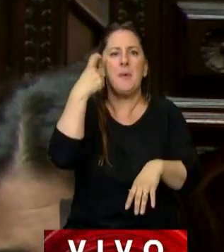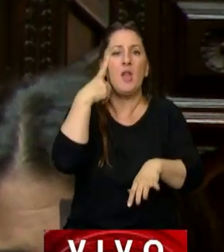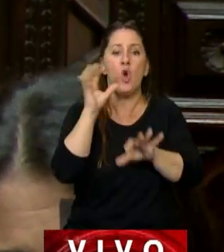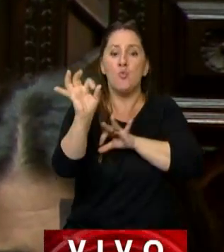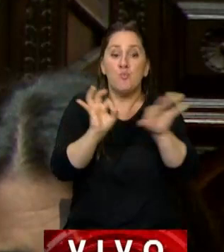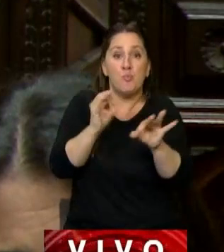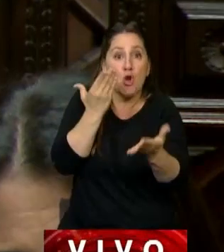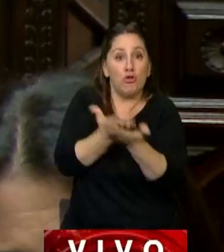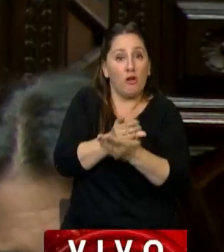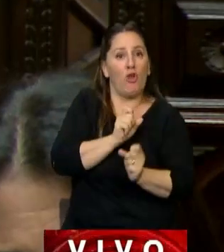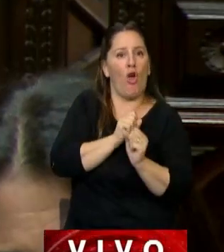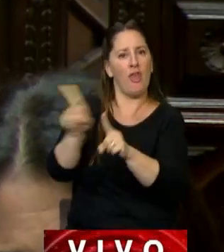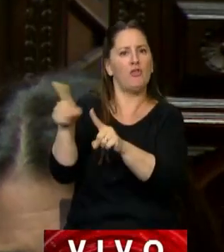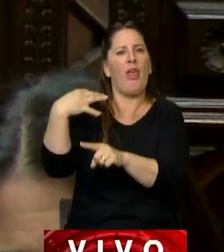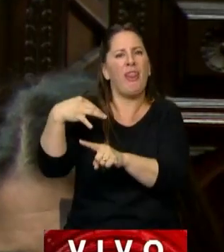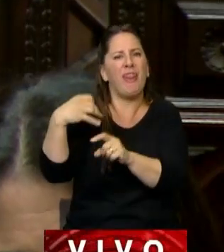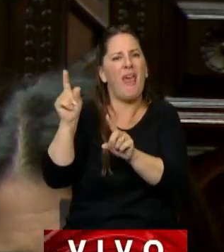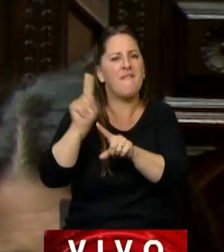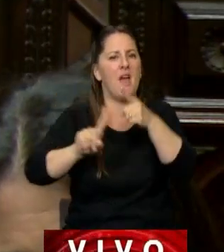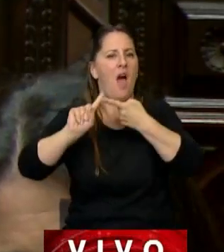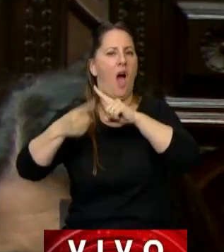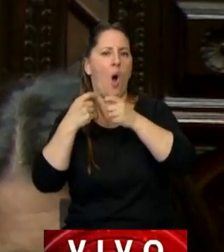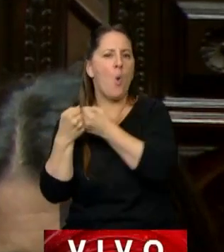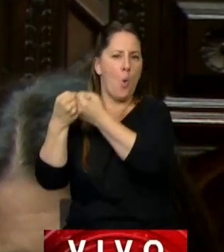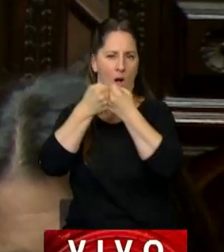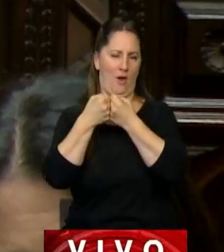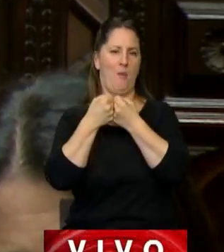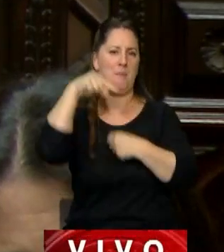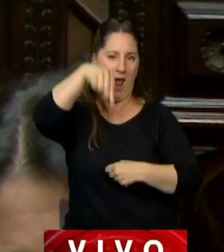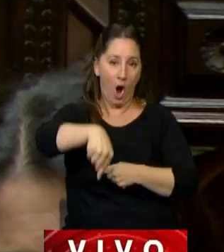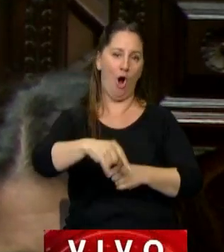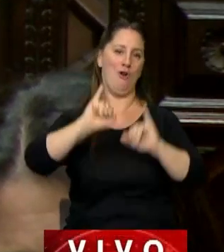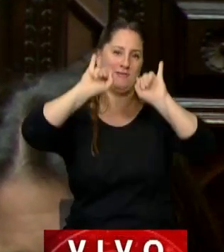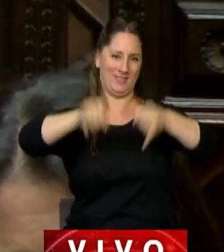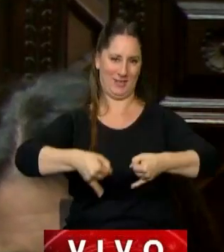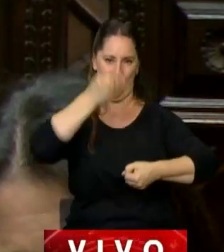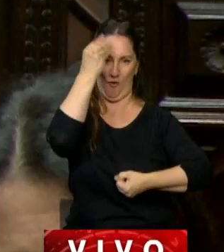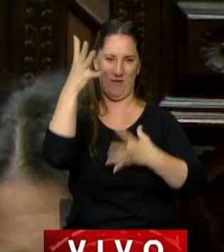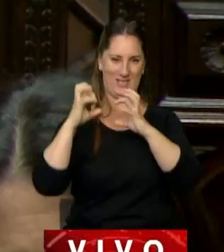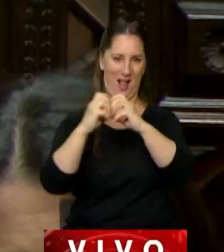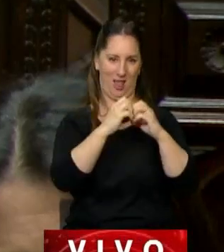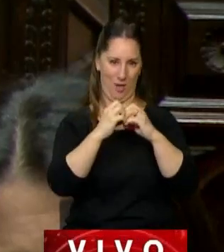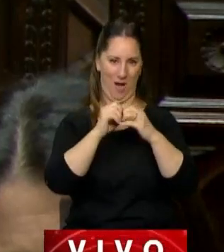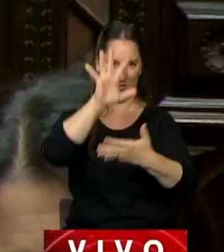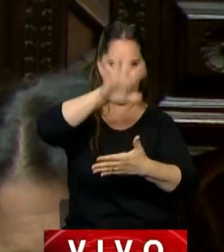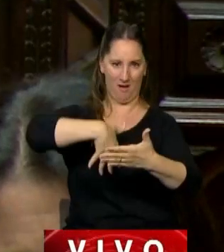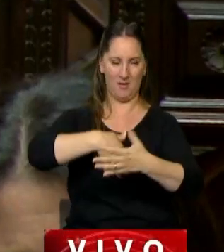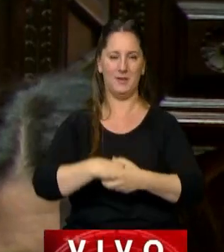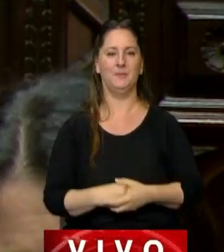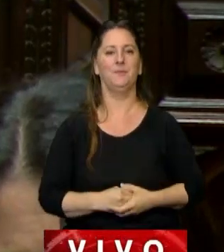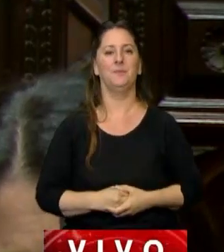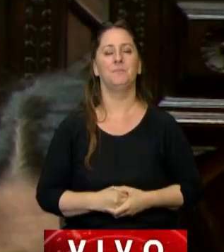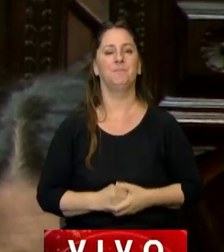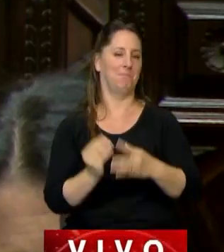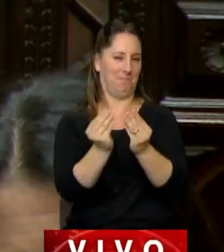proyecto es de ellos y tenían que ponerse de acuerdo entre ellos para que podamos estar hoy debatiéndolo acá al texto. Y